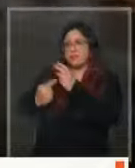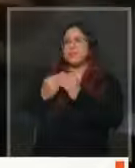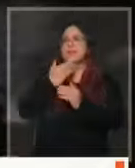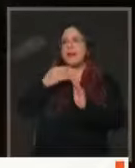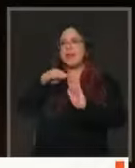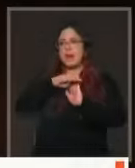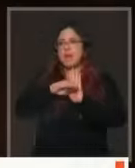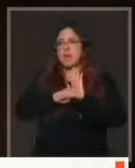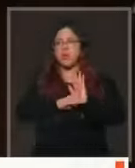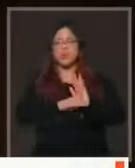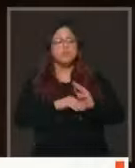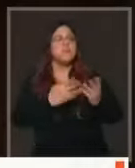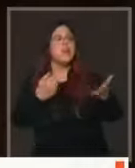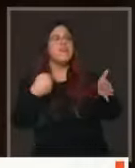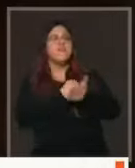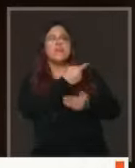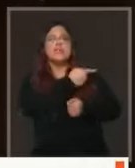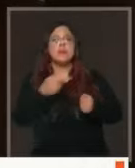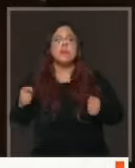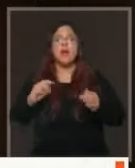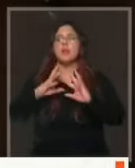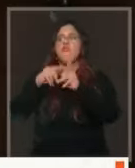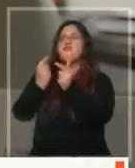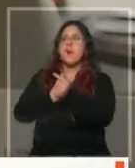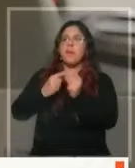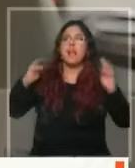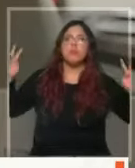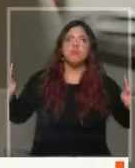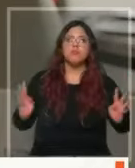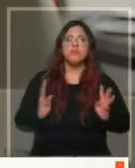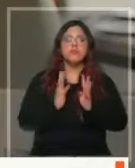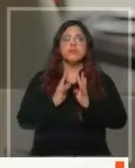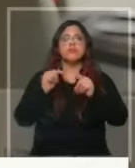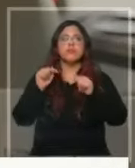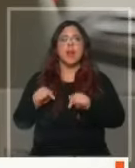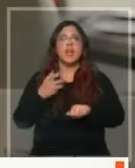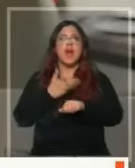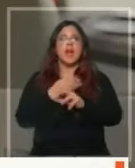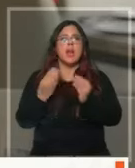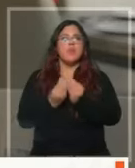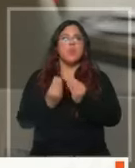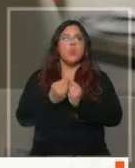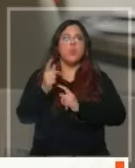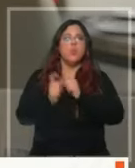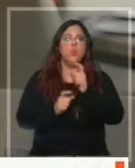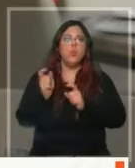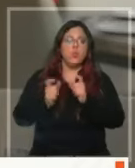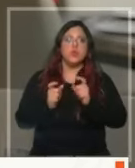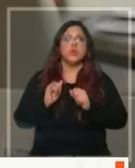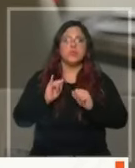semana vienen con familia, ya. Los fines de semana contamos con harto público